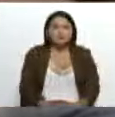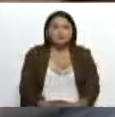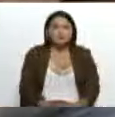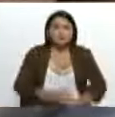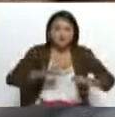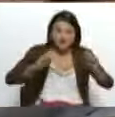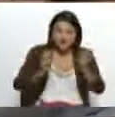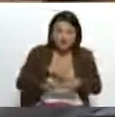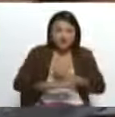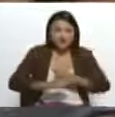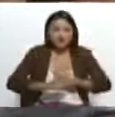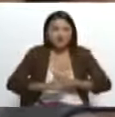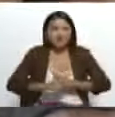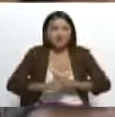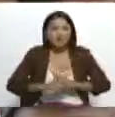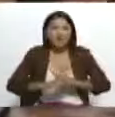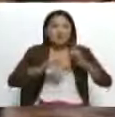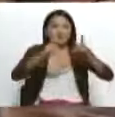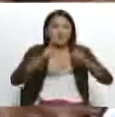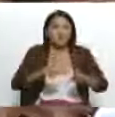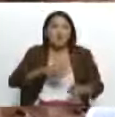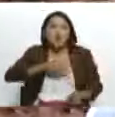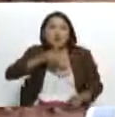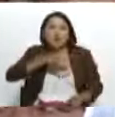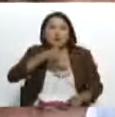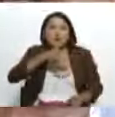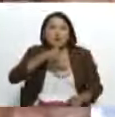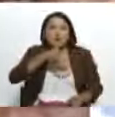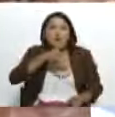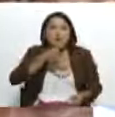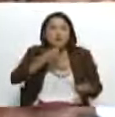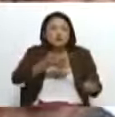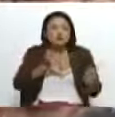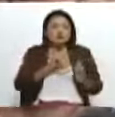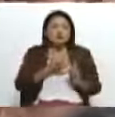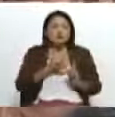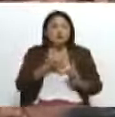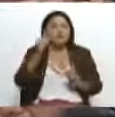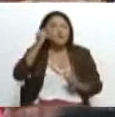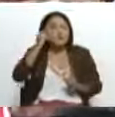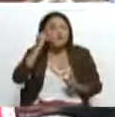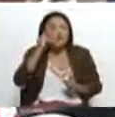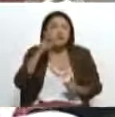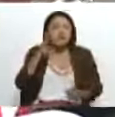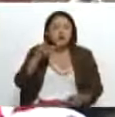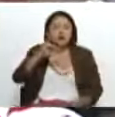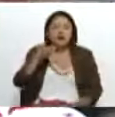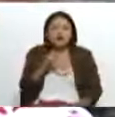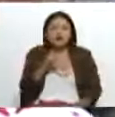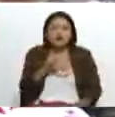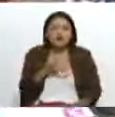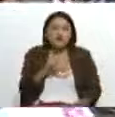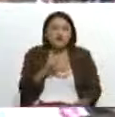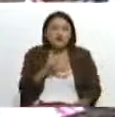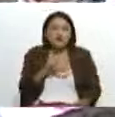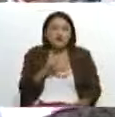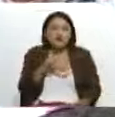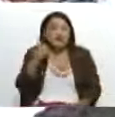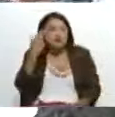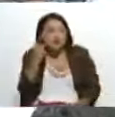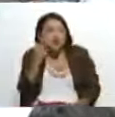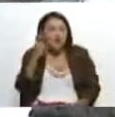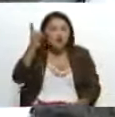ese decreto nefasto que decía que era el día de la raza. Tuvo que llegar Hugo